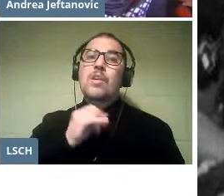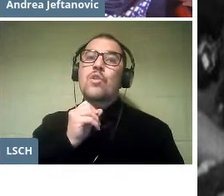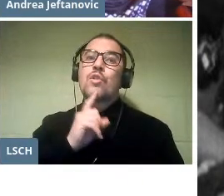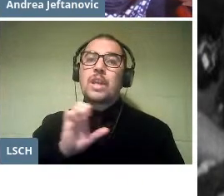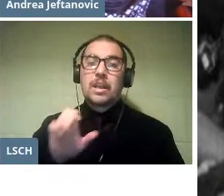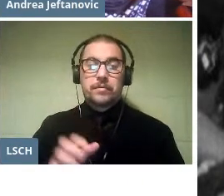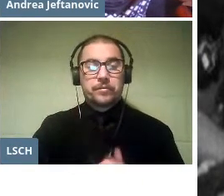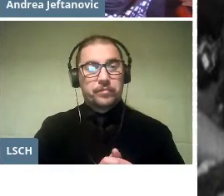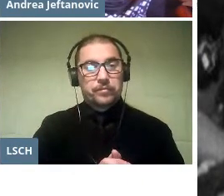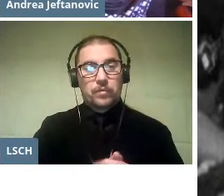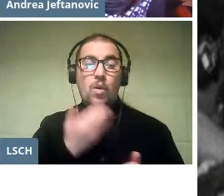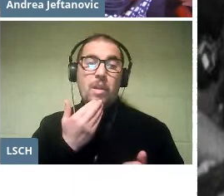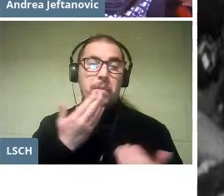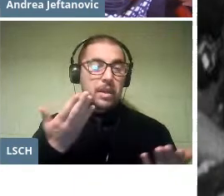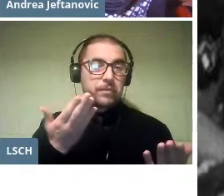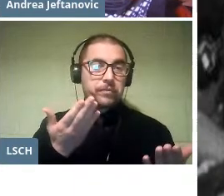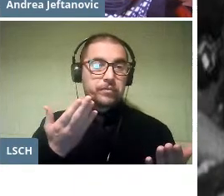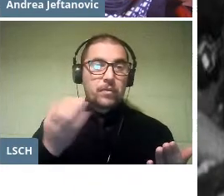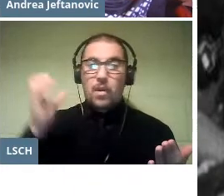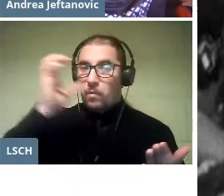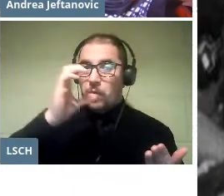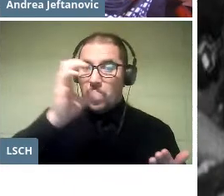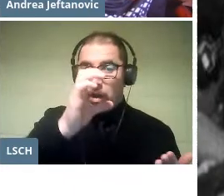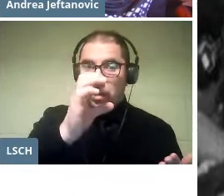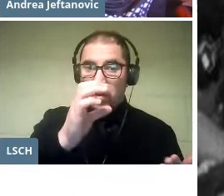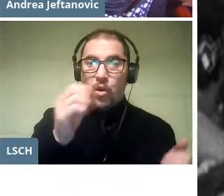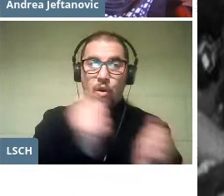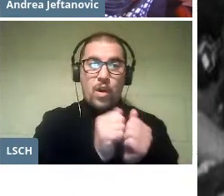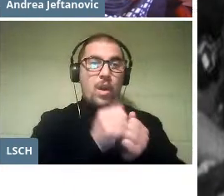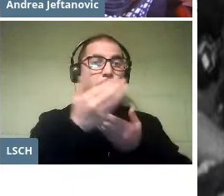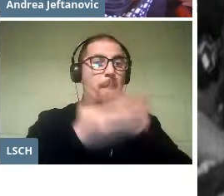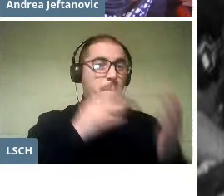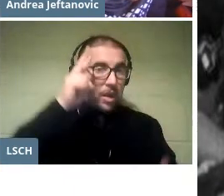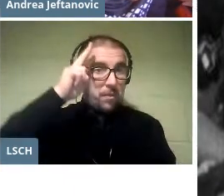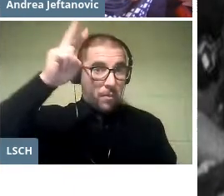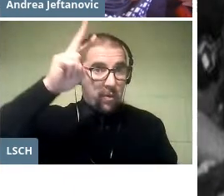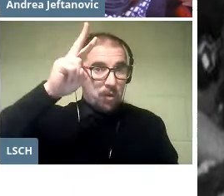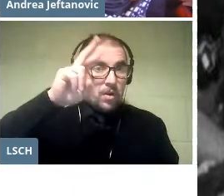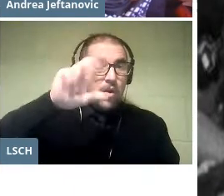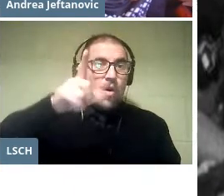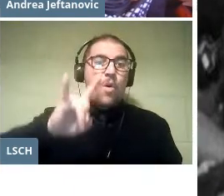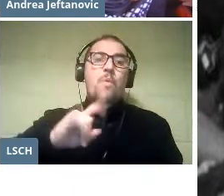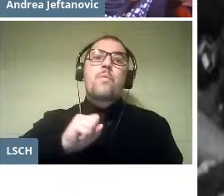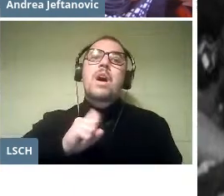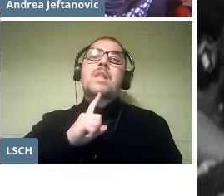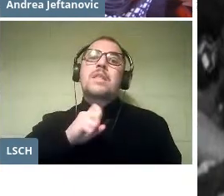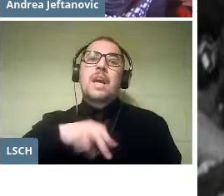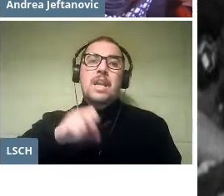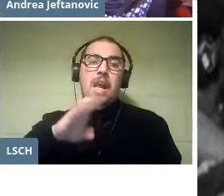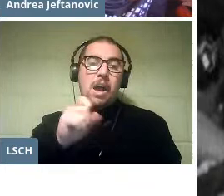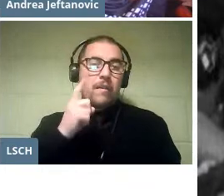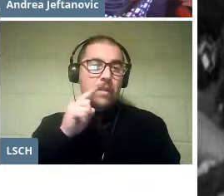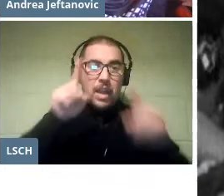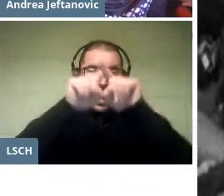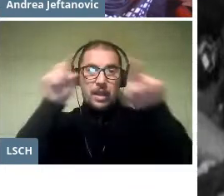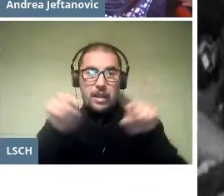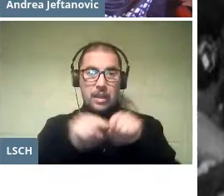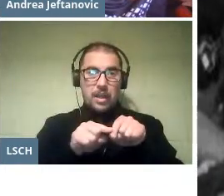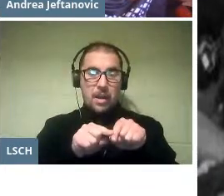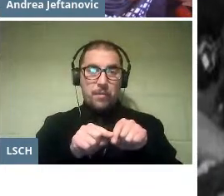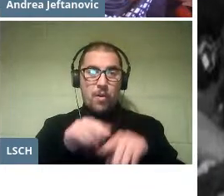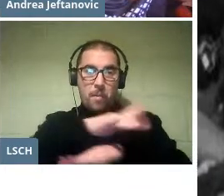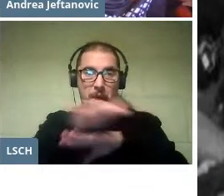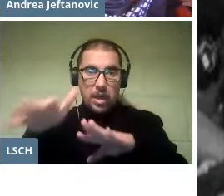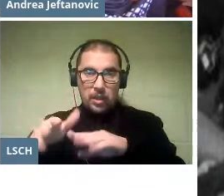Henares, o bien recorrer junto al poeta peruano José Watanabe el triángulo marítimo en disputa entre Chile y